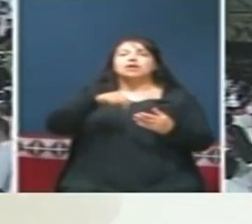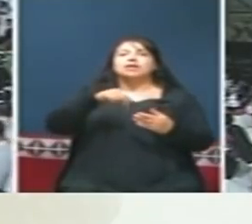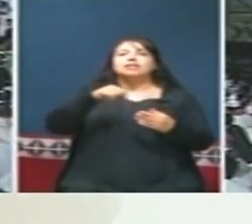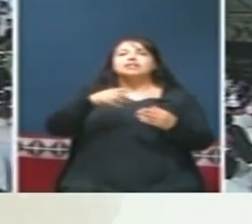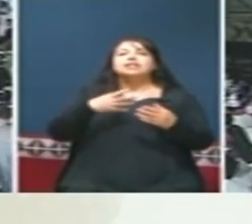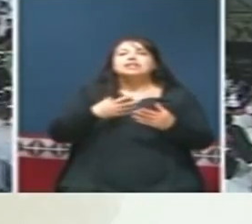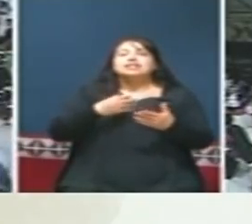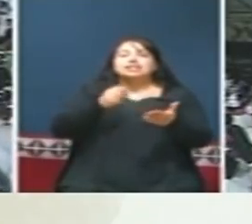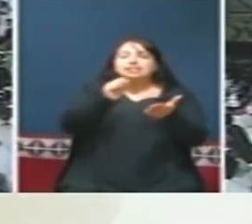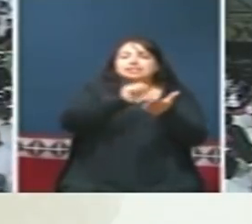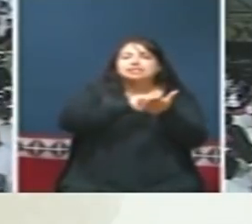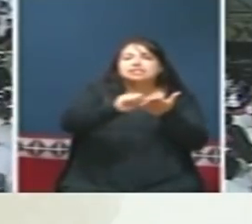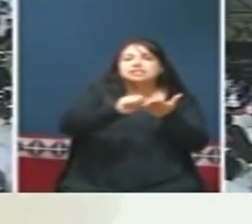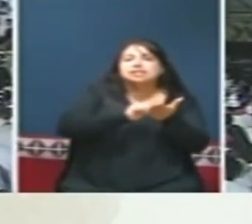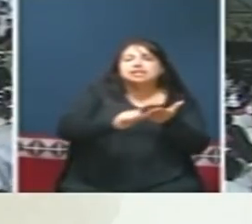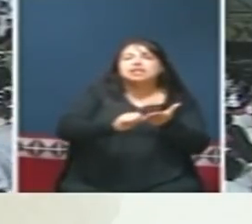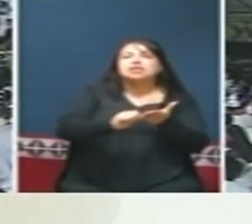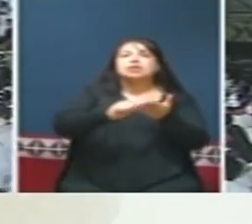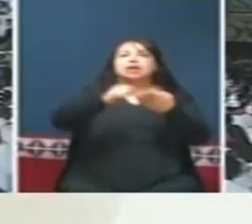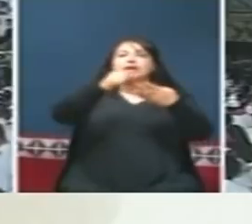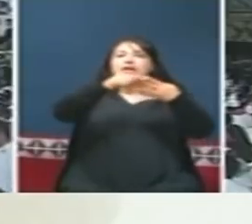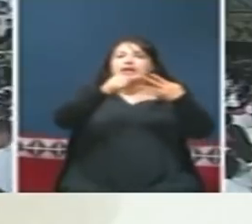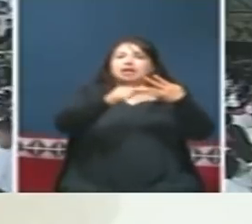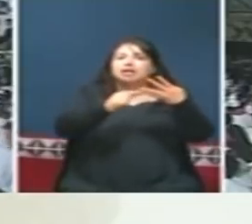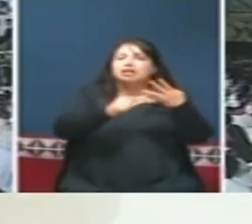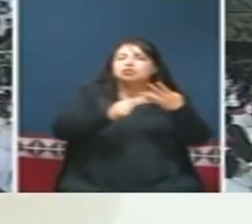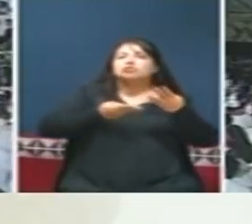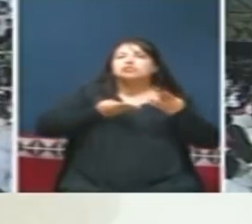beatos a los siervos de Dios,